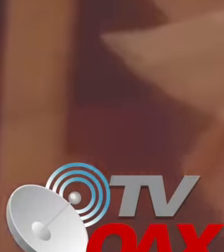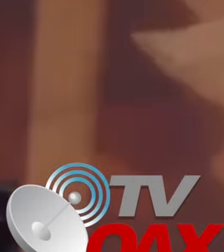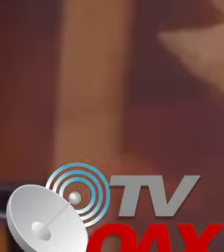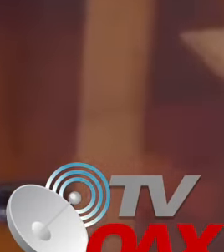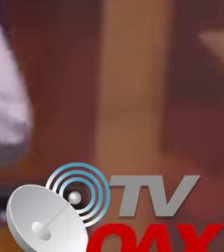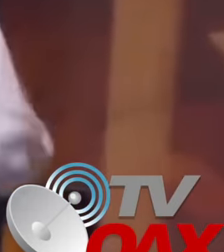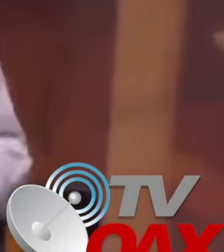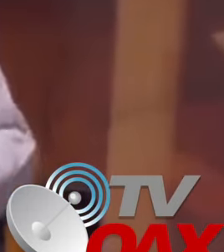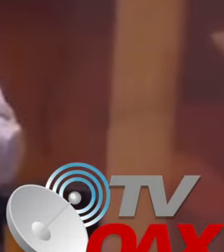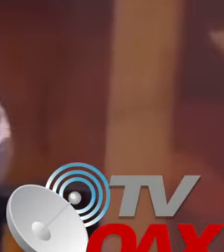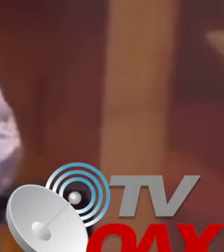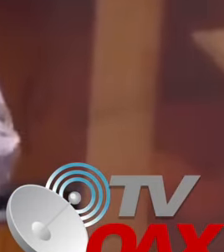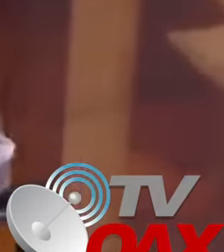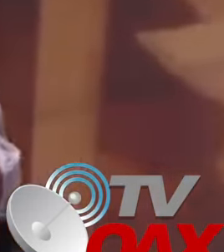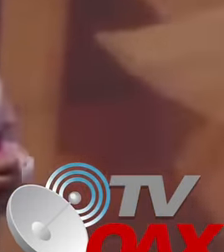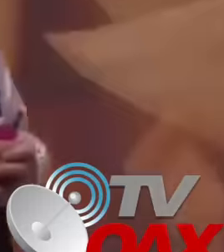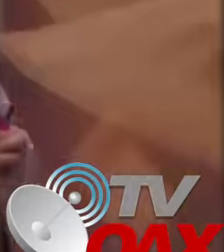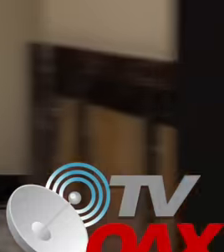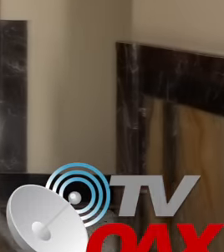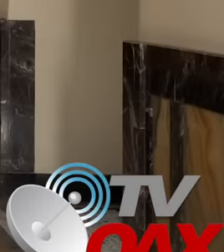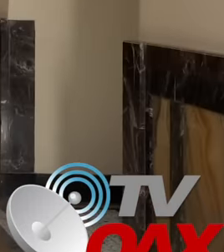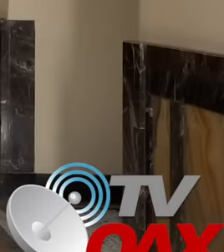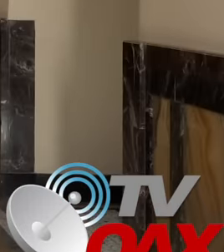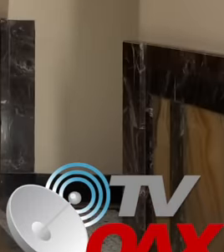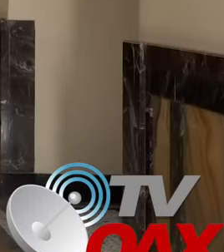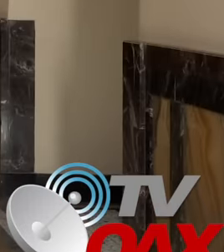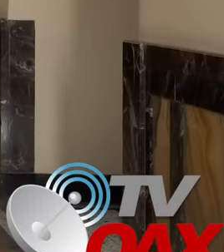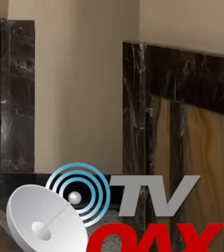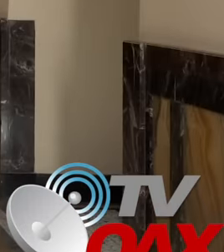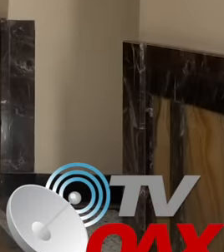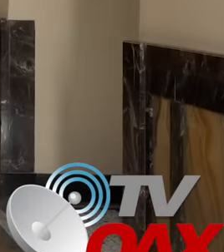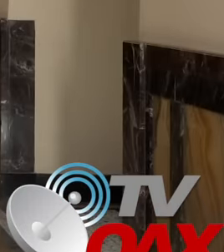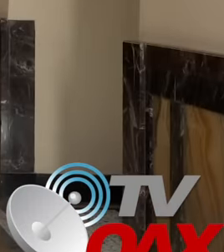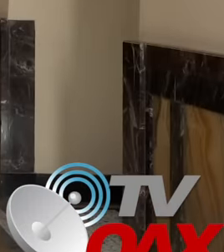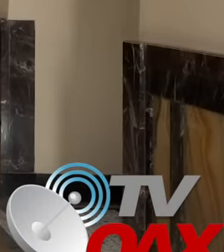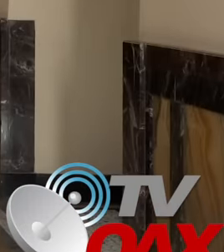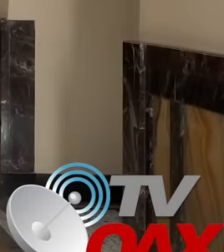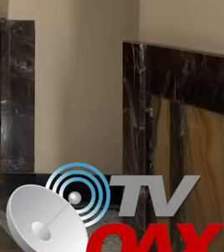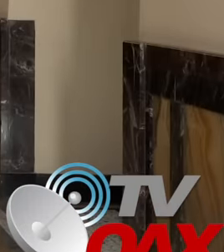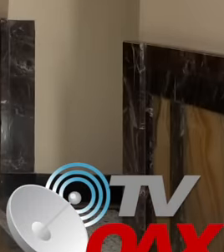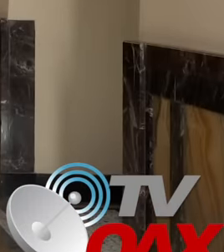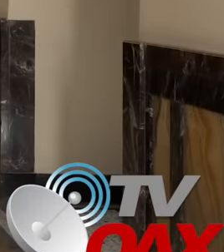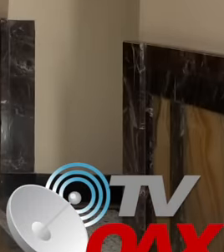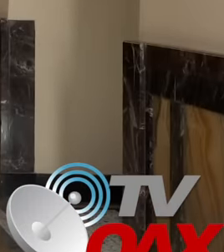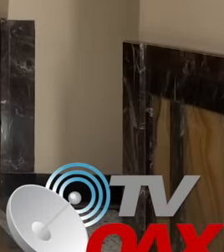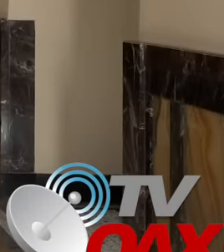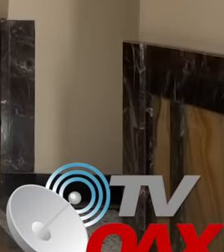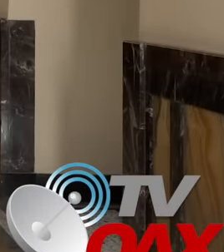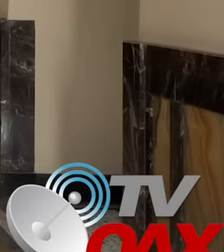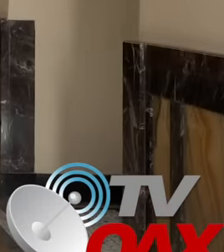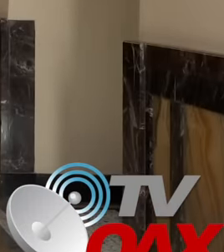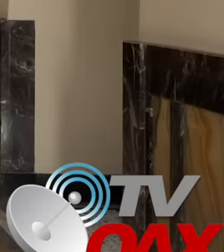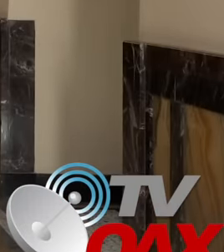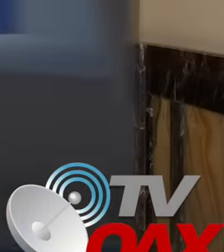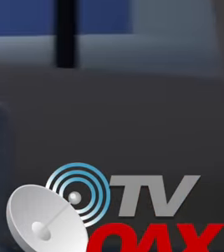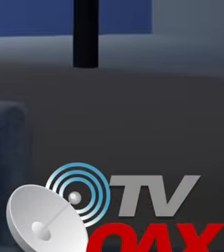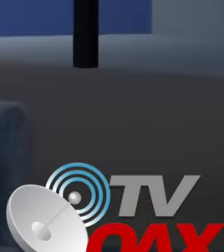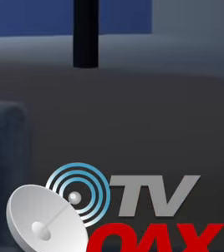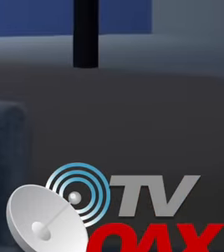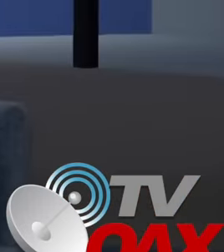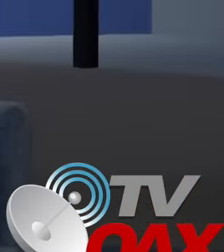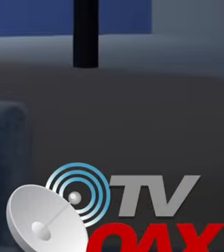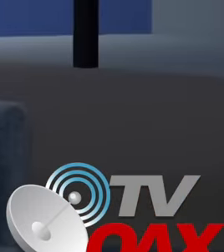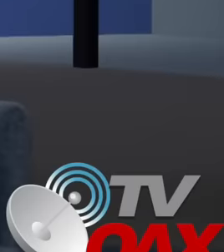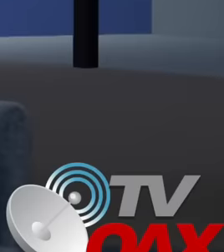esos medios, ya que hoy ni un solo peso les ha dado el presidente López Obrador, al grado que ahora muchos